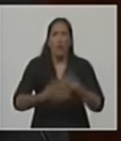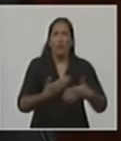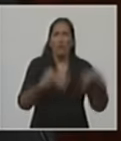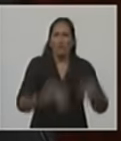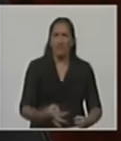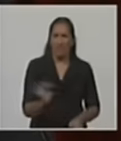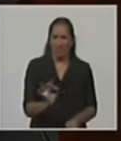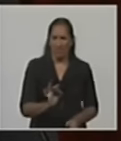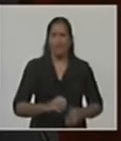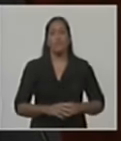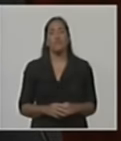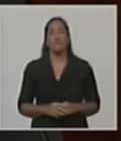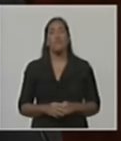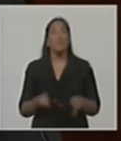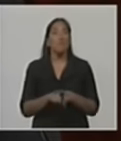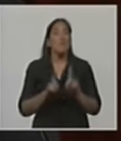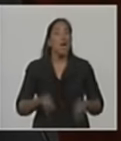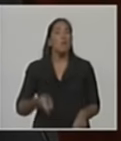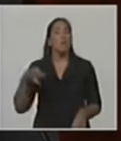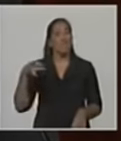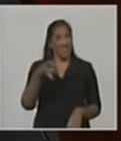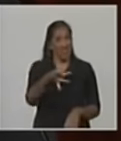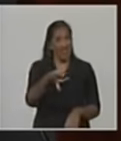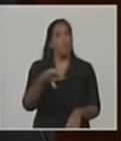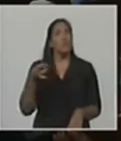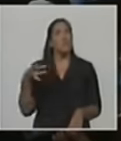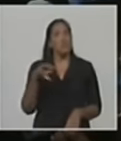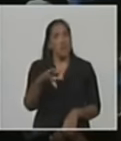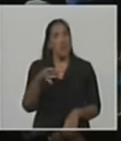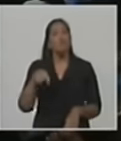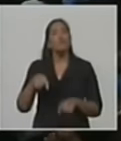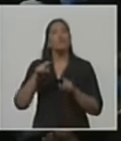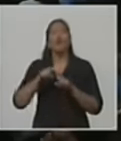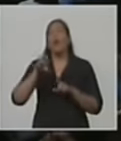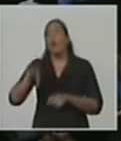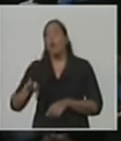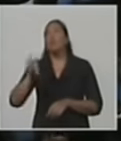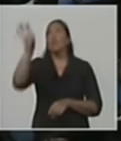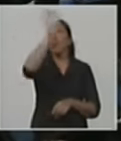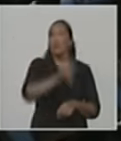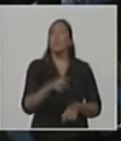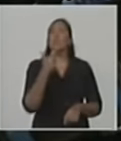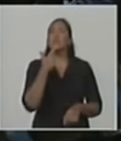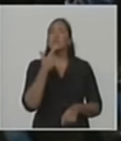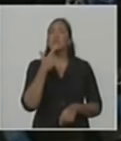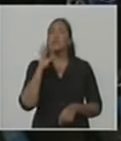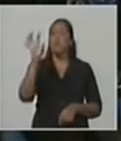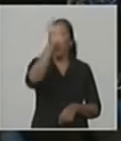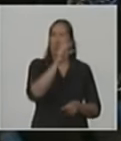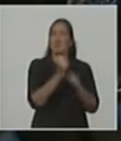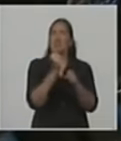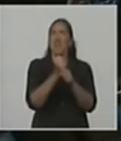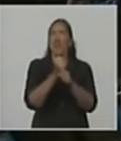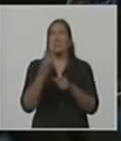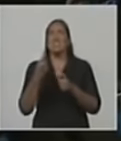Lo mismo pasó con los ferrocarriles. Los trenes comunican sectores productivos de 17 provincias, pero tras décadas de